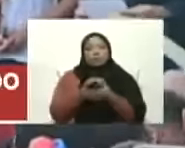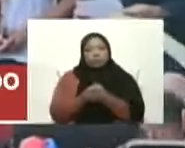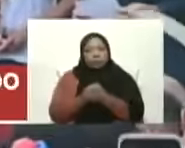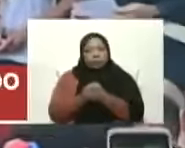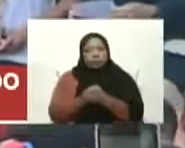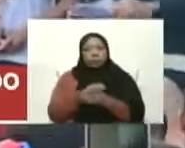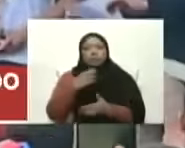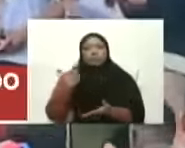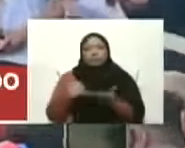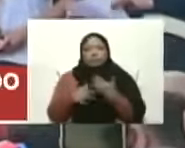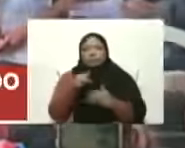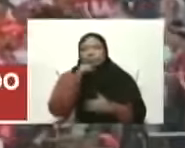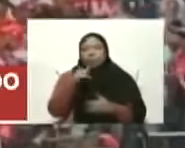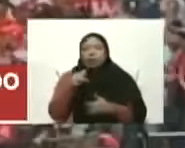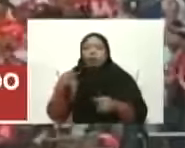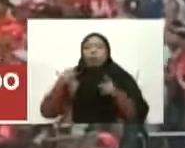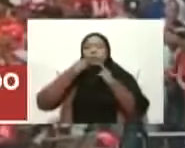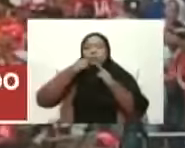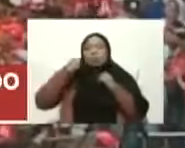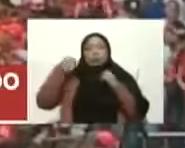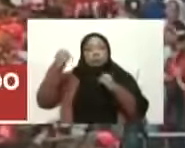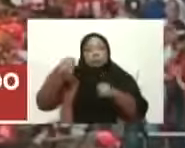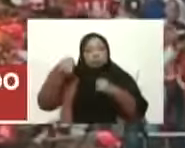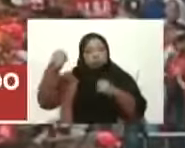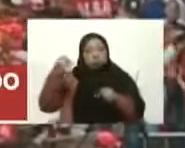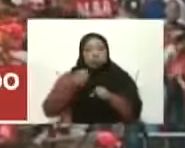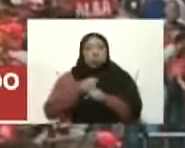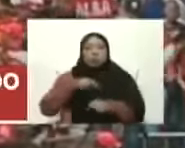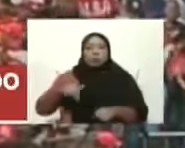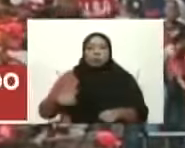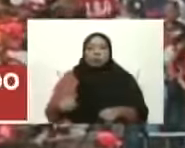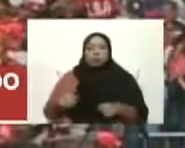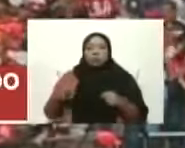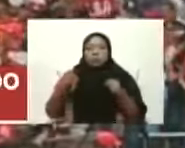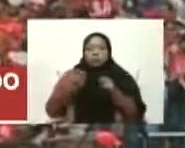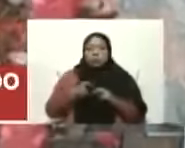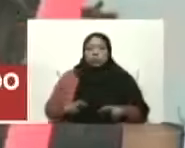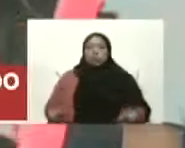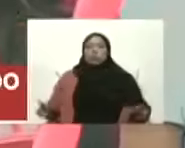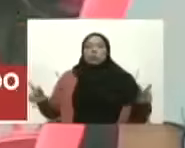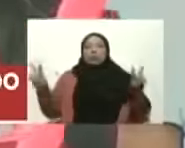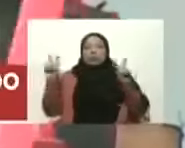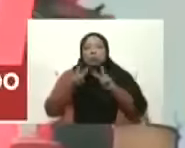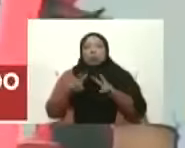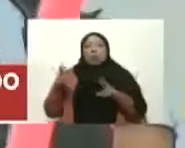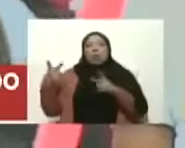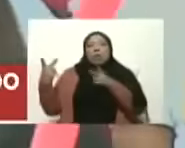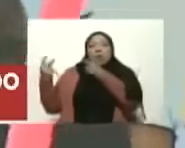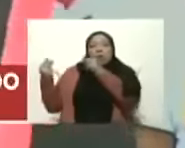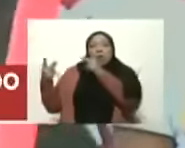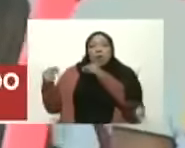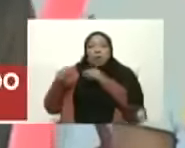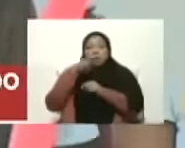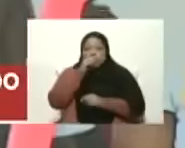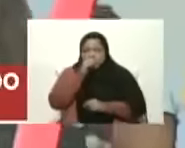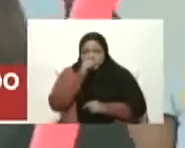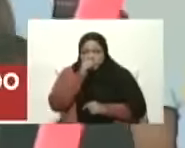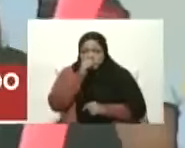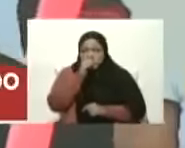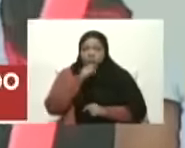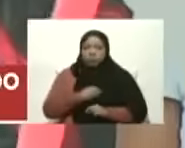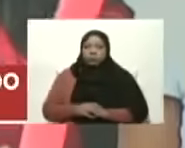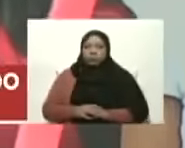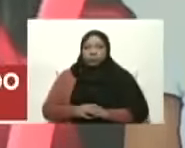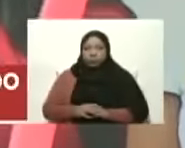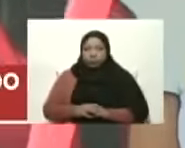un pueblo que sale a la calle a luchar con valentía, con amor, con esperanza. No nos rendimos.